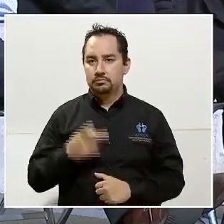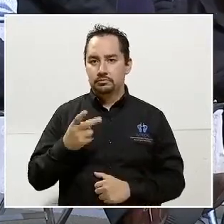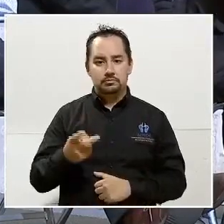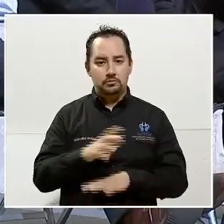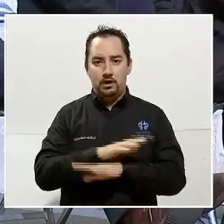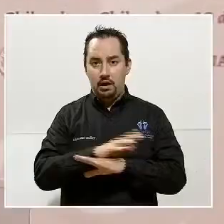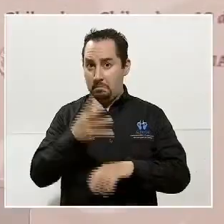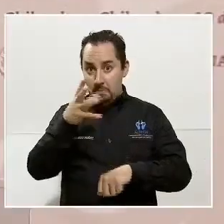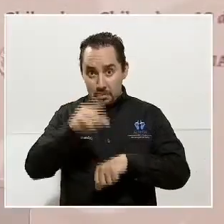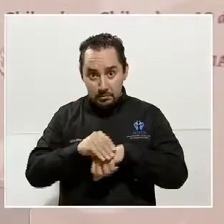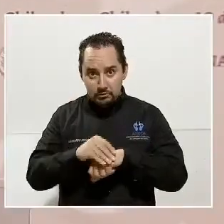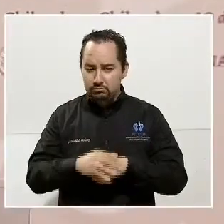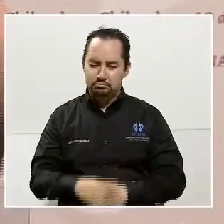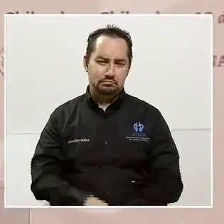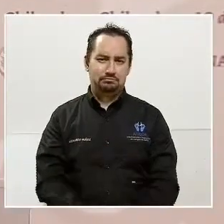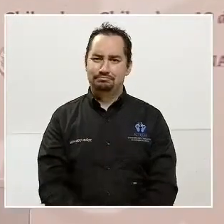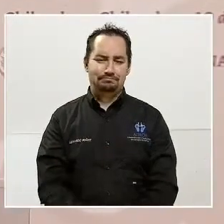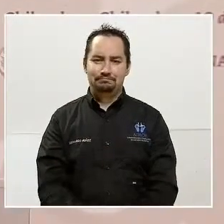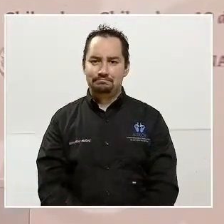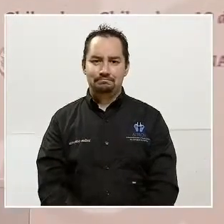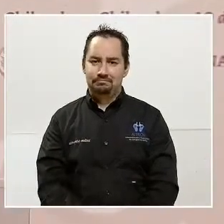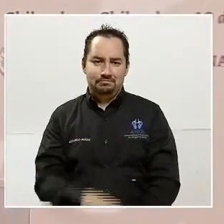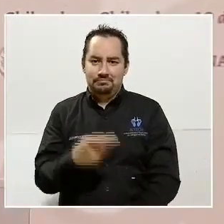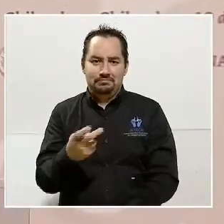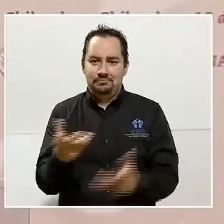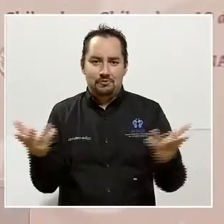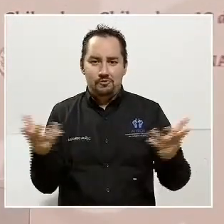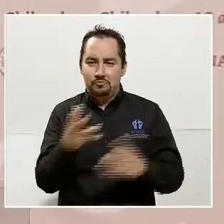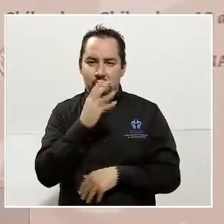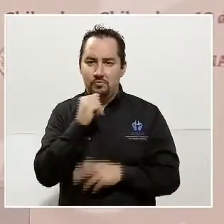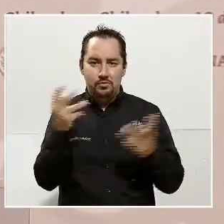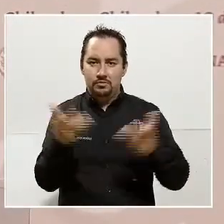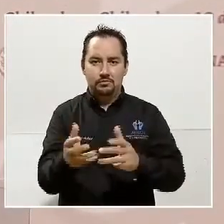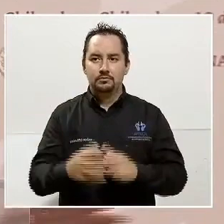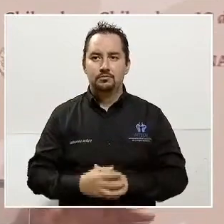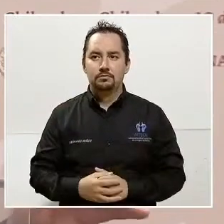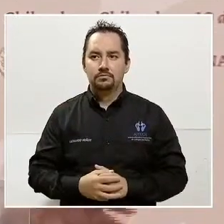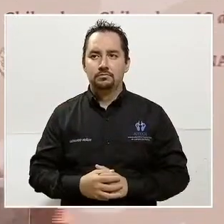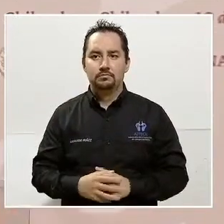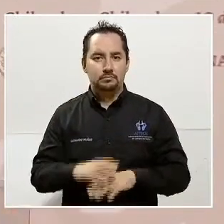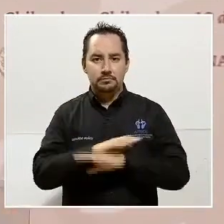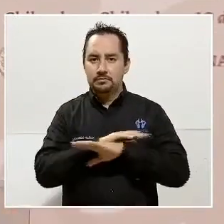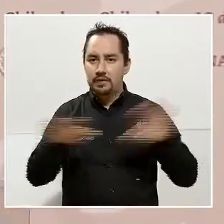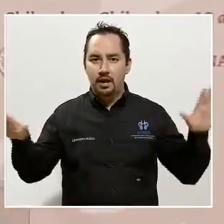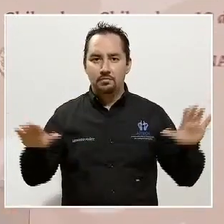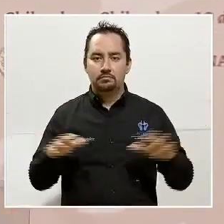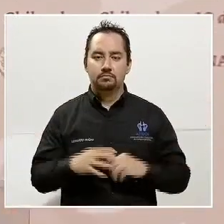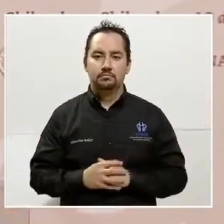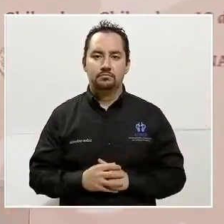permite, eso no se tolera, eso ya se acabó.